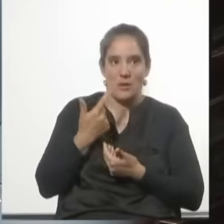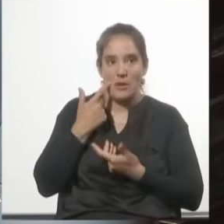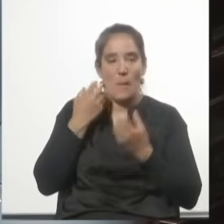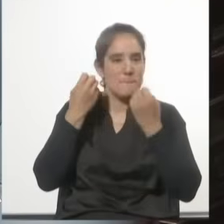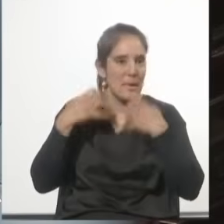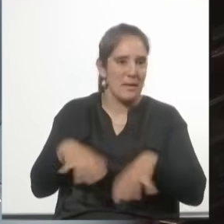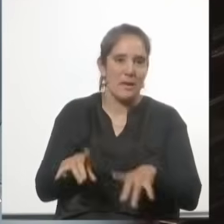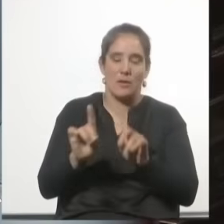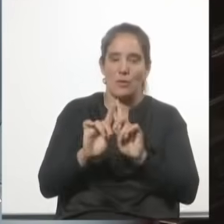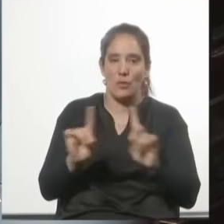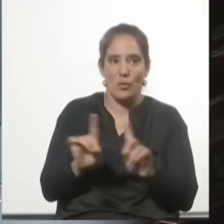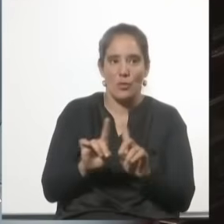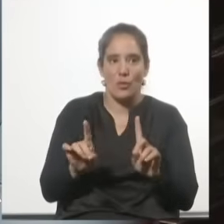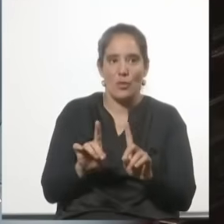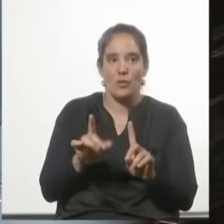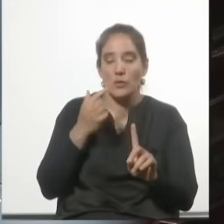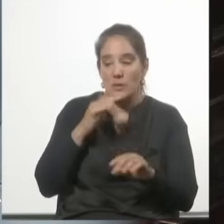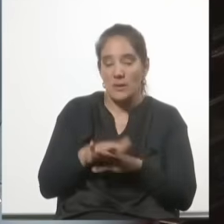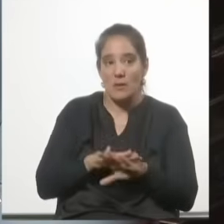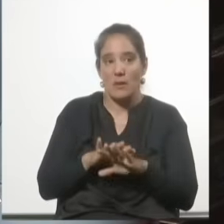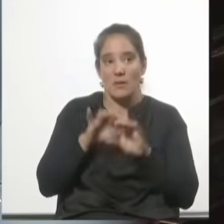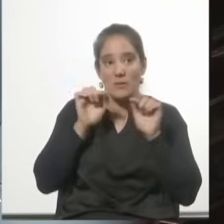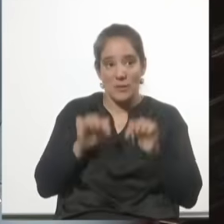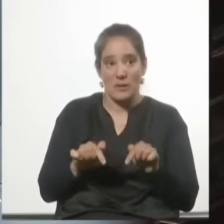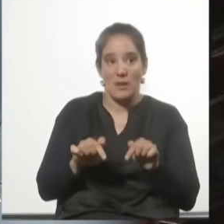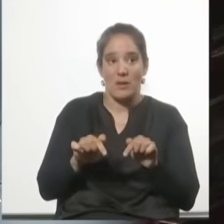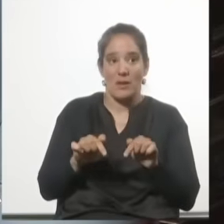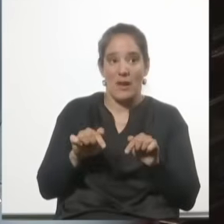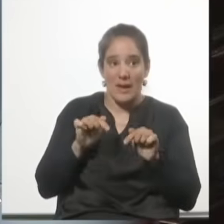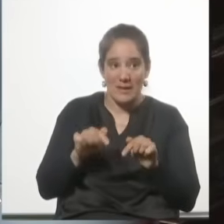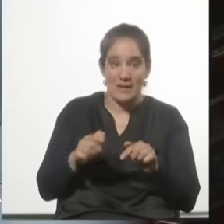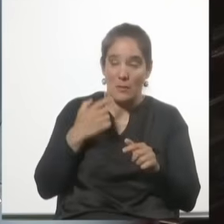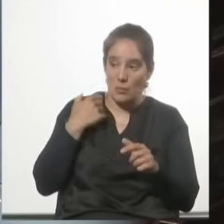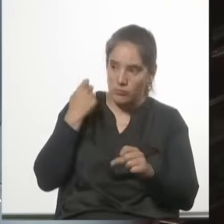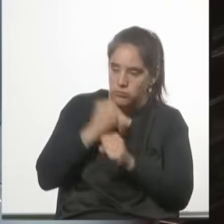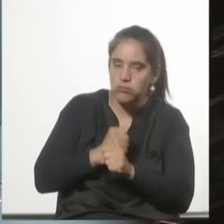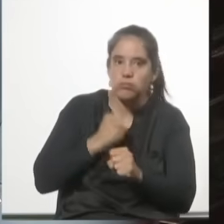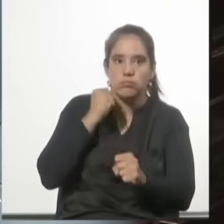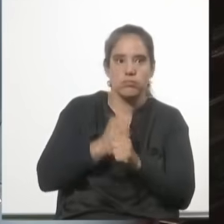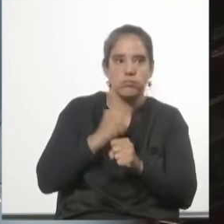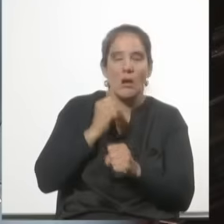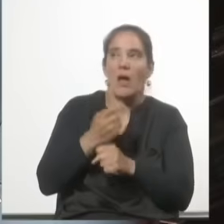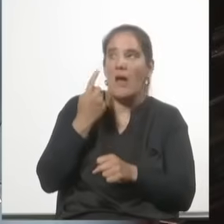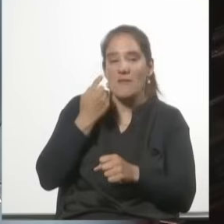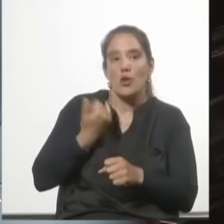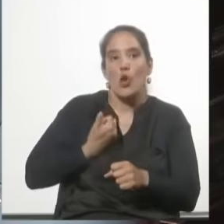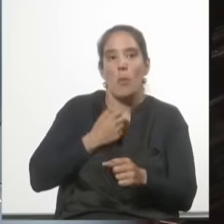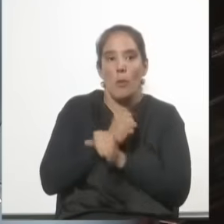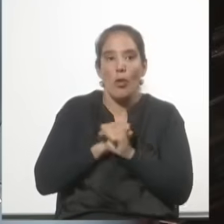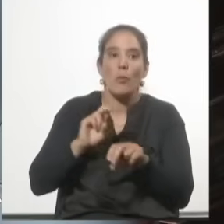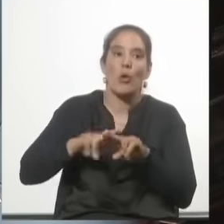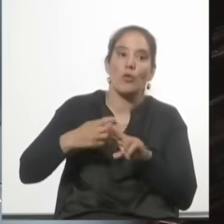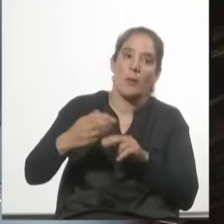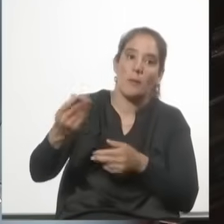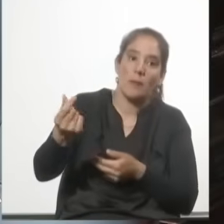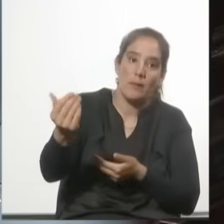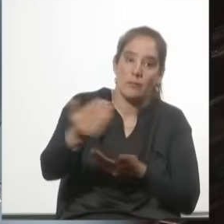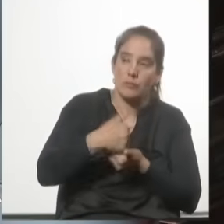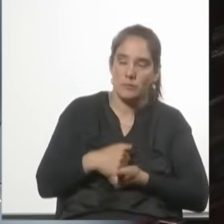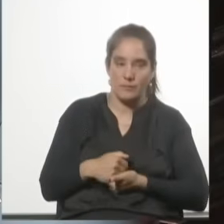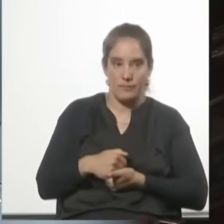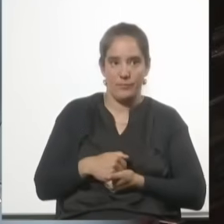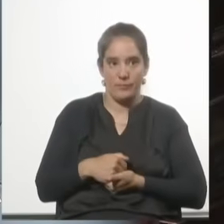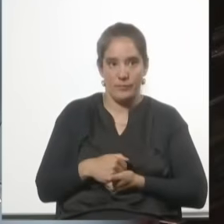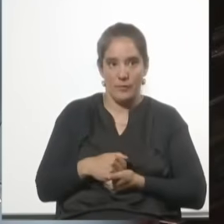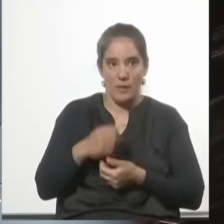pérdida definitiva, aspecto sobre el cual estamos arduamente trabajando en todos los frentes posibles y que aún confiamos